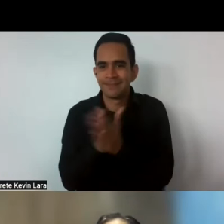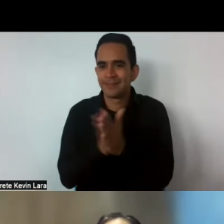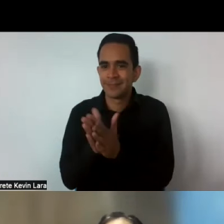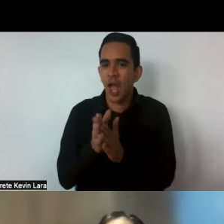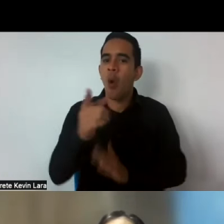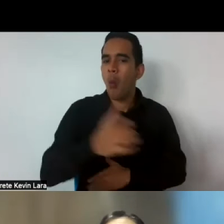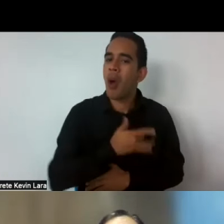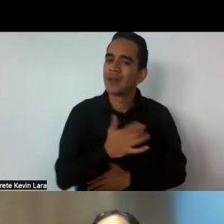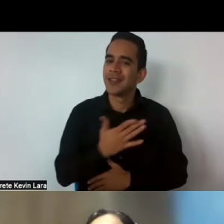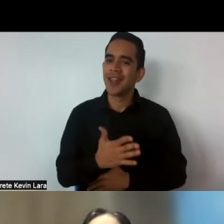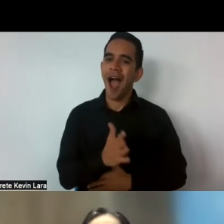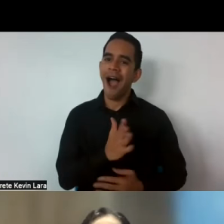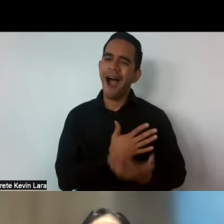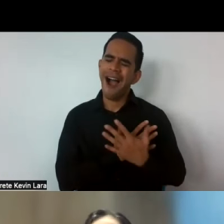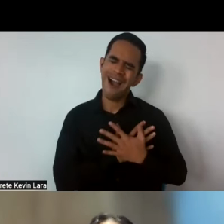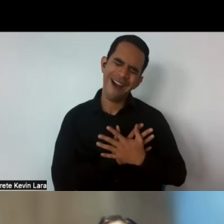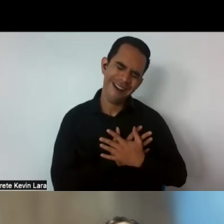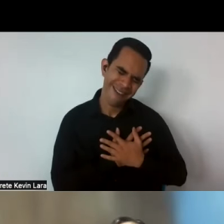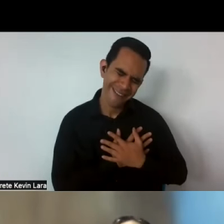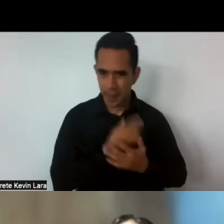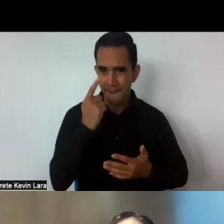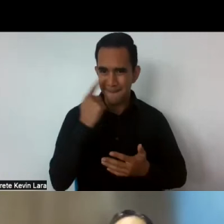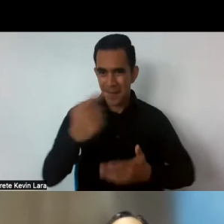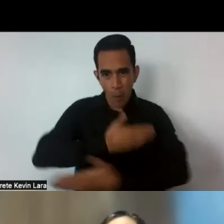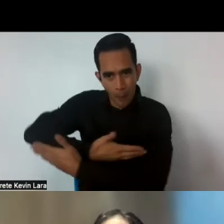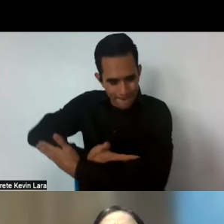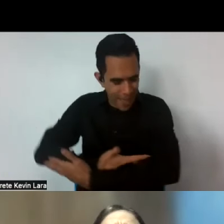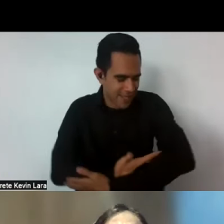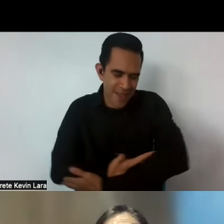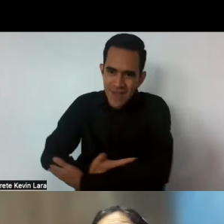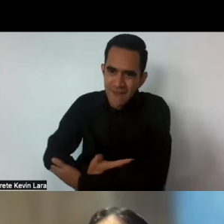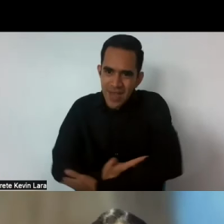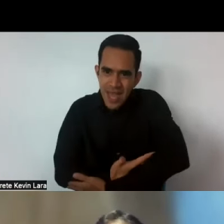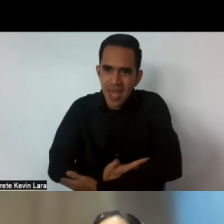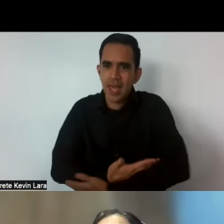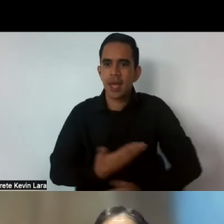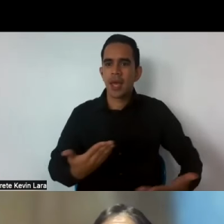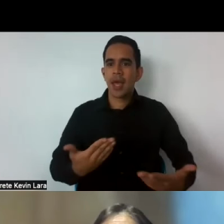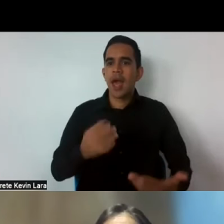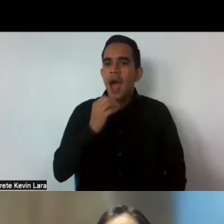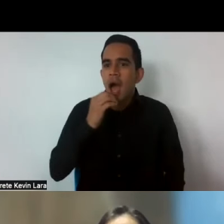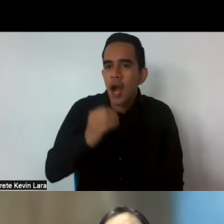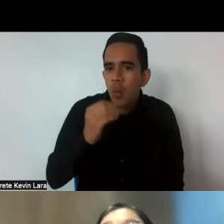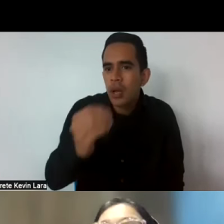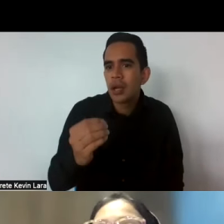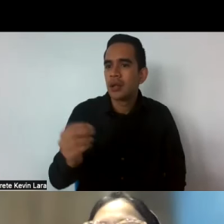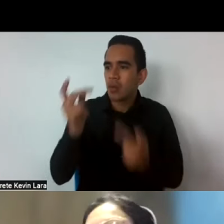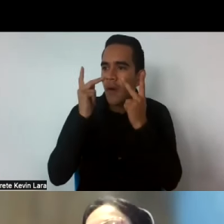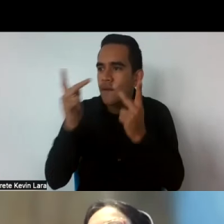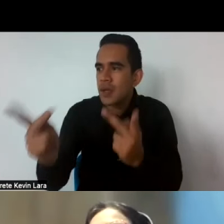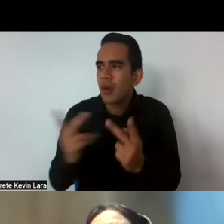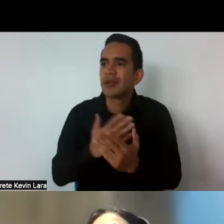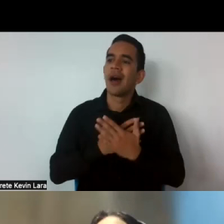ternura, ¿sí? Vemos a ese bebé o vemos a ese abuelito y sentimos ternura, sentimos orgullo, me